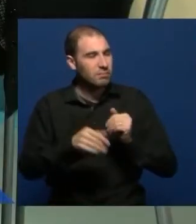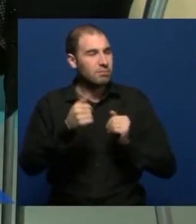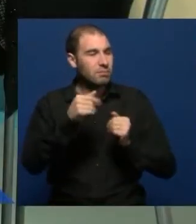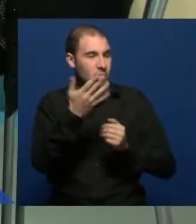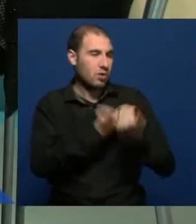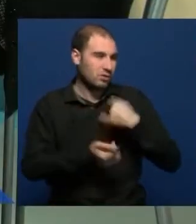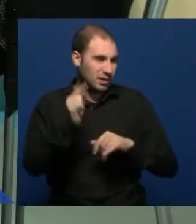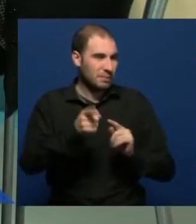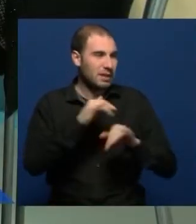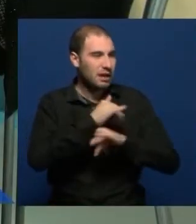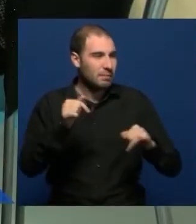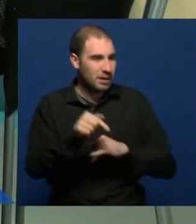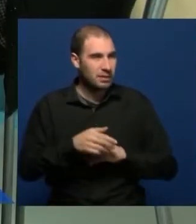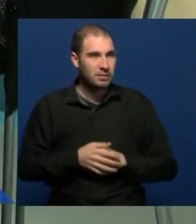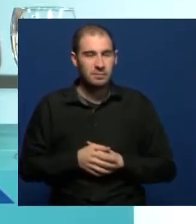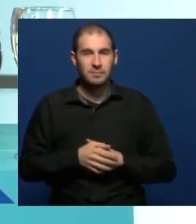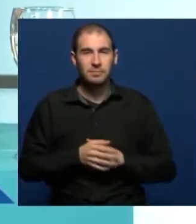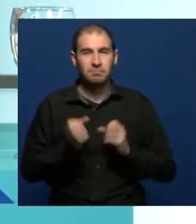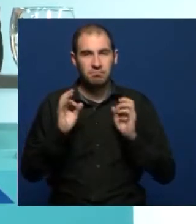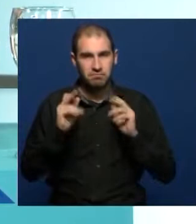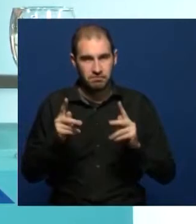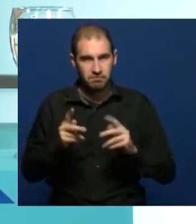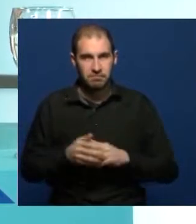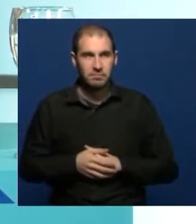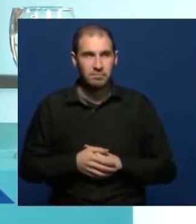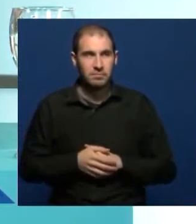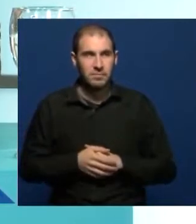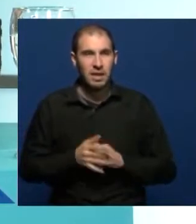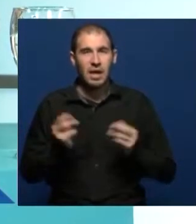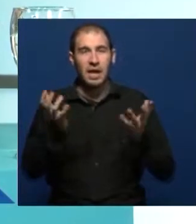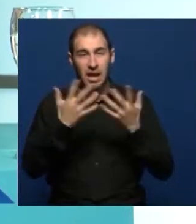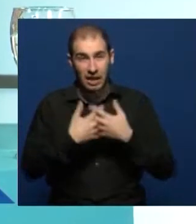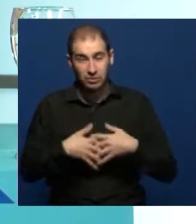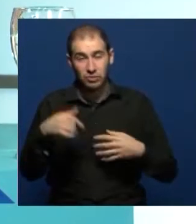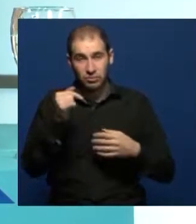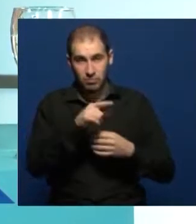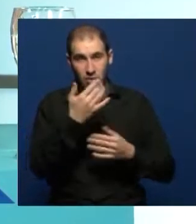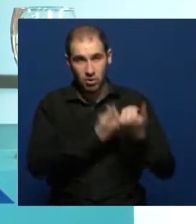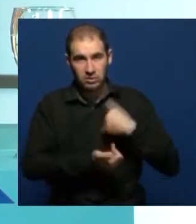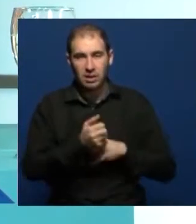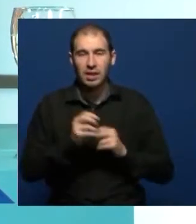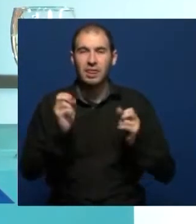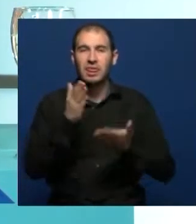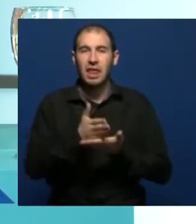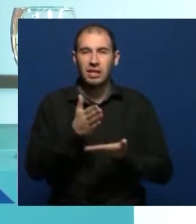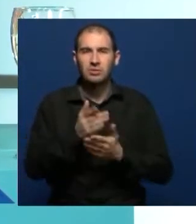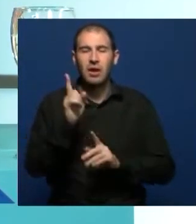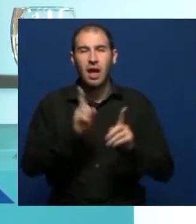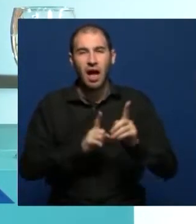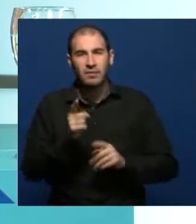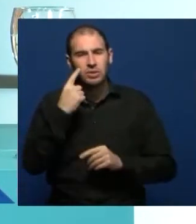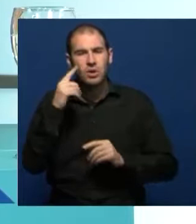que plantea también la campaña gráfica. Bueno, en relación justamente a lo que señalás, de aquellos derechos que muchas veces